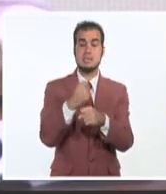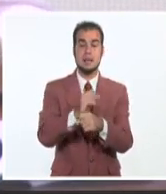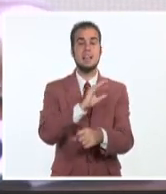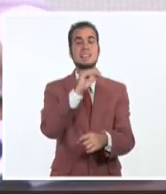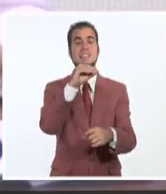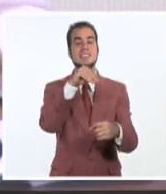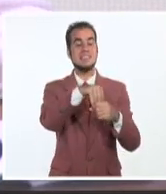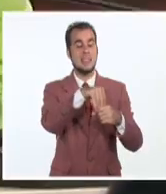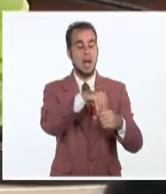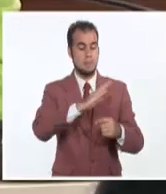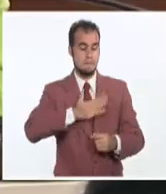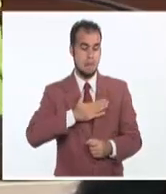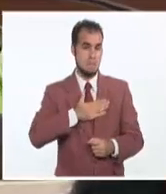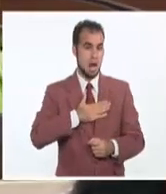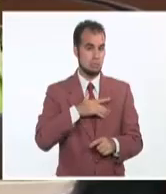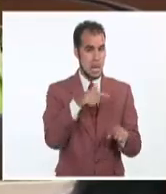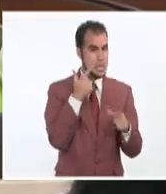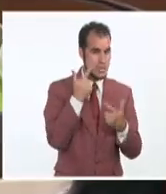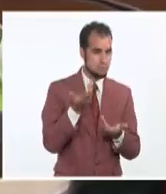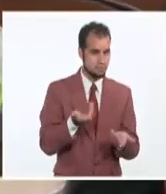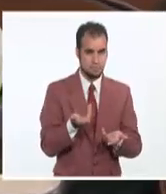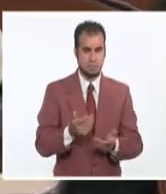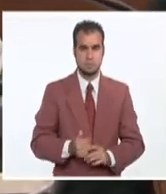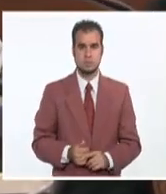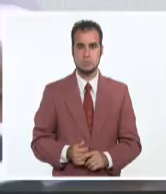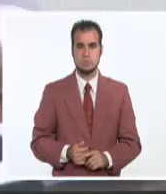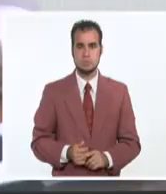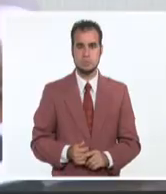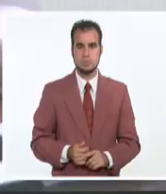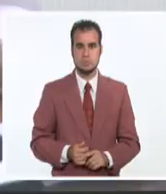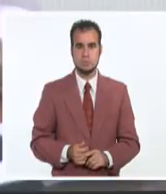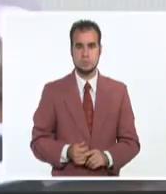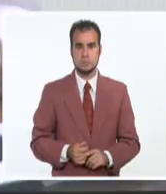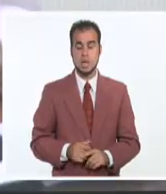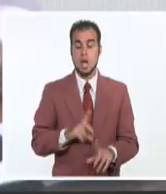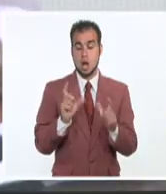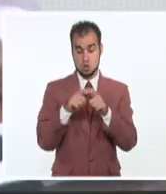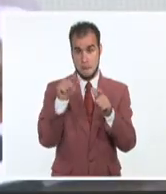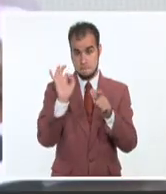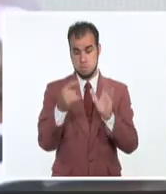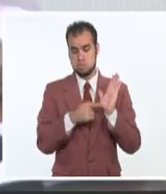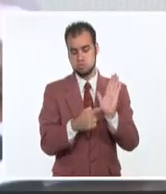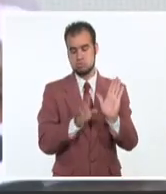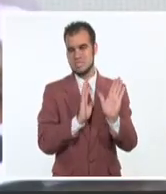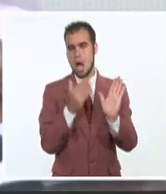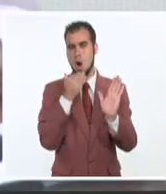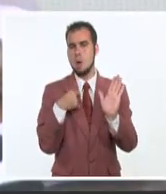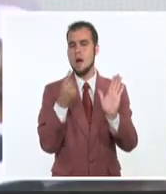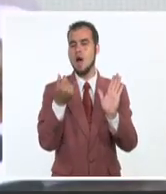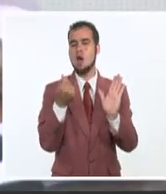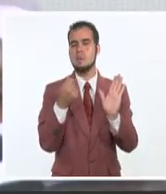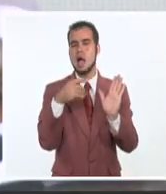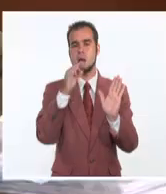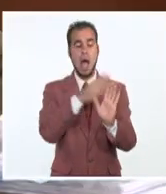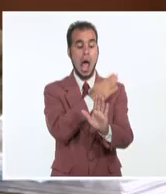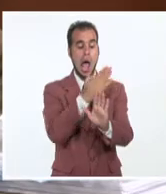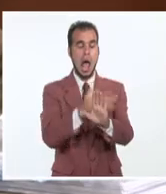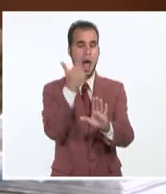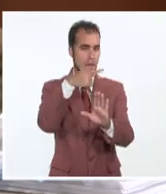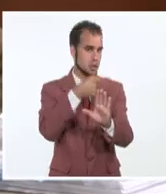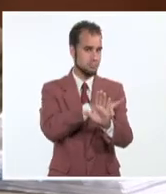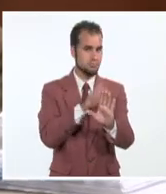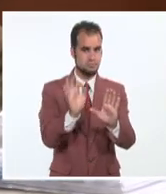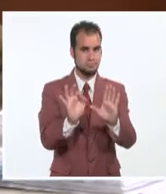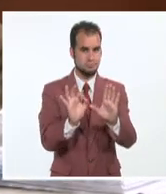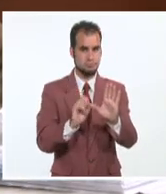no estatal. También en la reunión fue presentado el informe del comportamiento de la economía al cierre de abril. Si bien